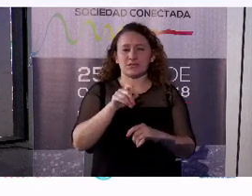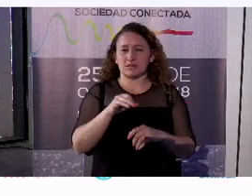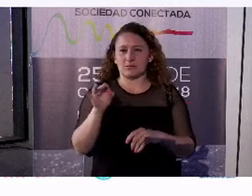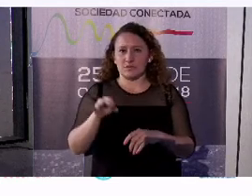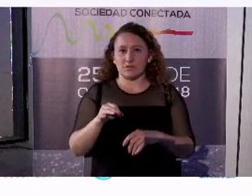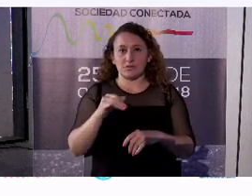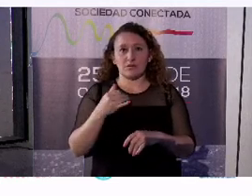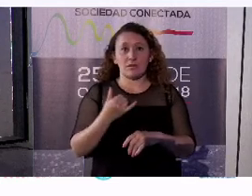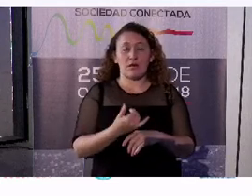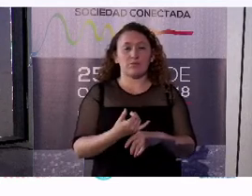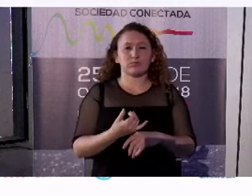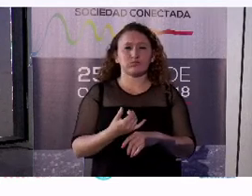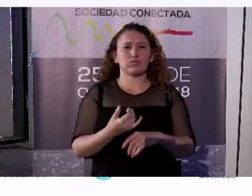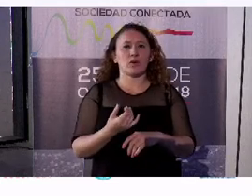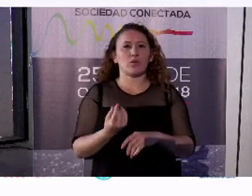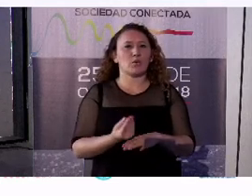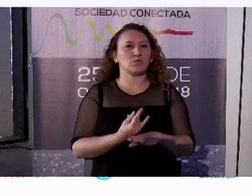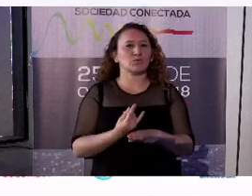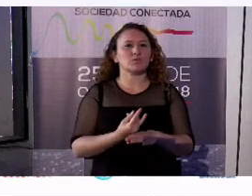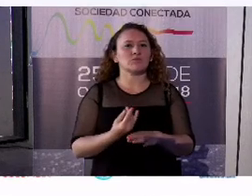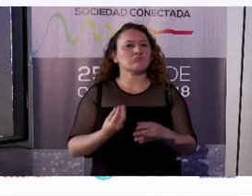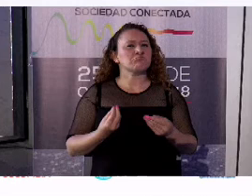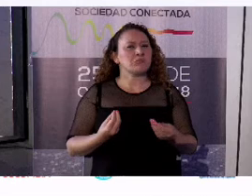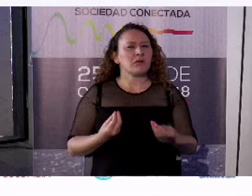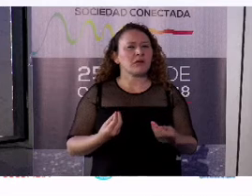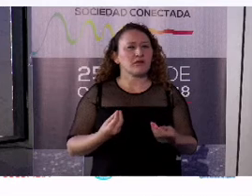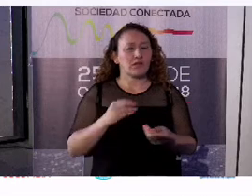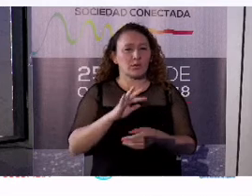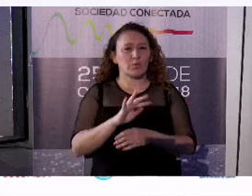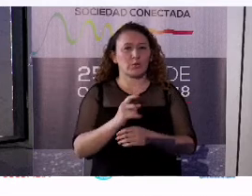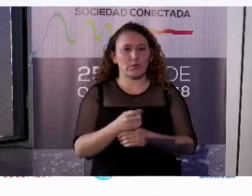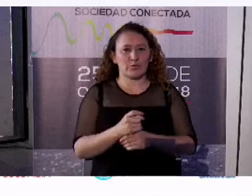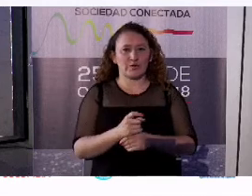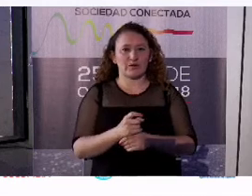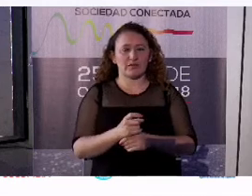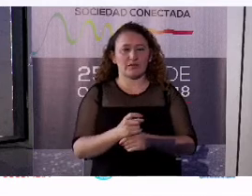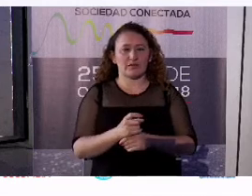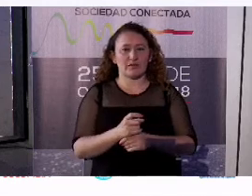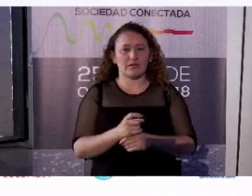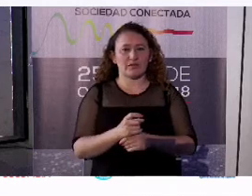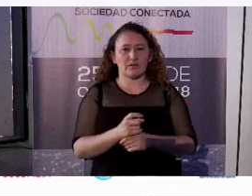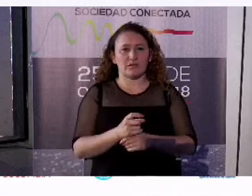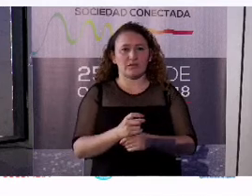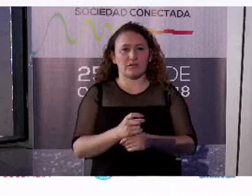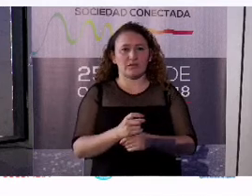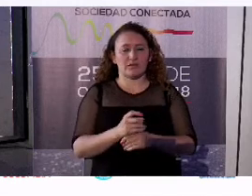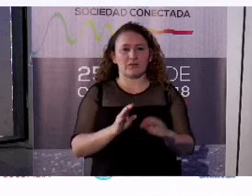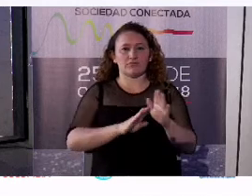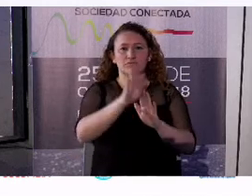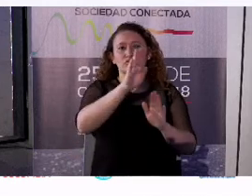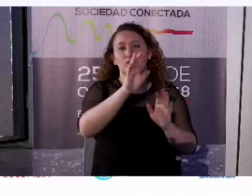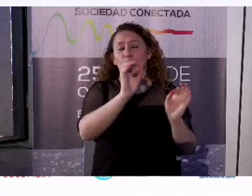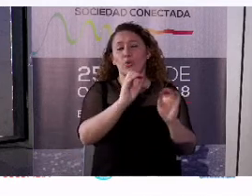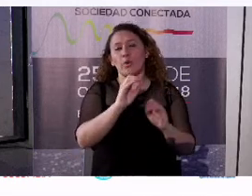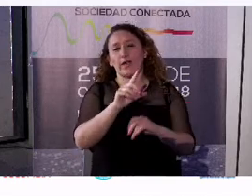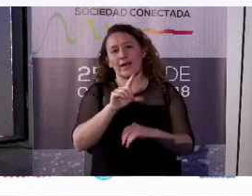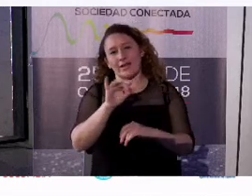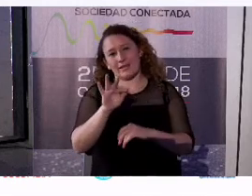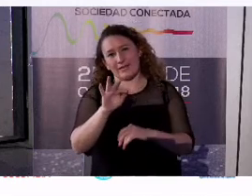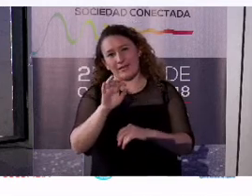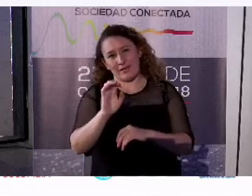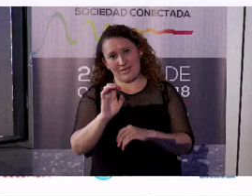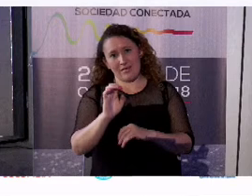pantalla solamente se utiliza para lo que es el 4g eh el 4g avanzado o el Lt Advance